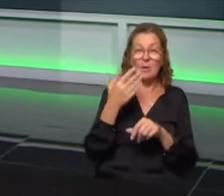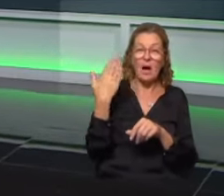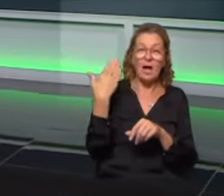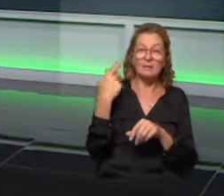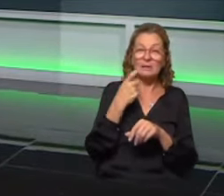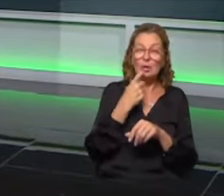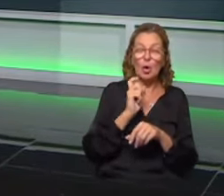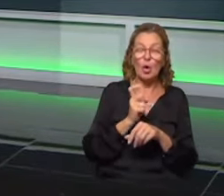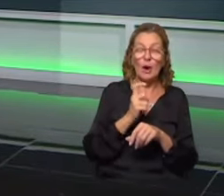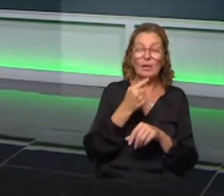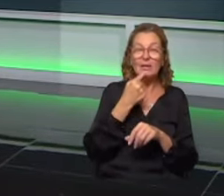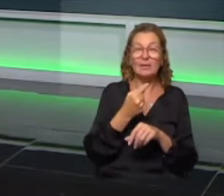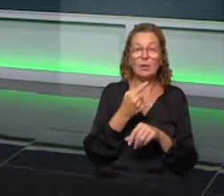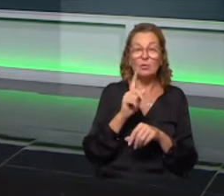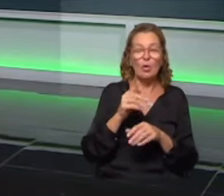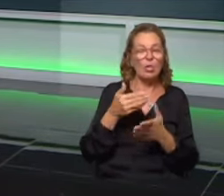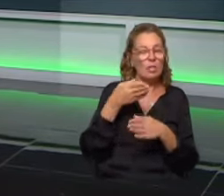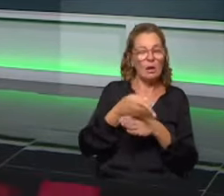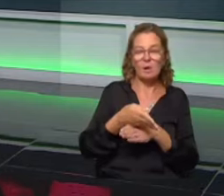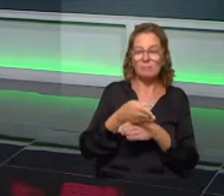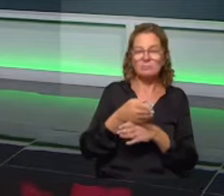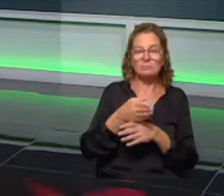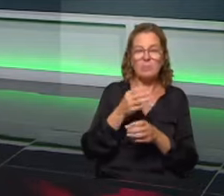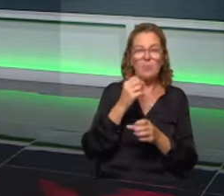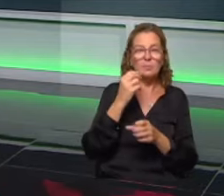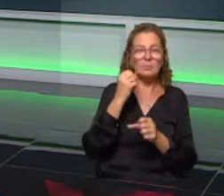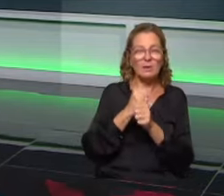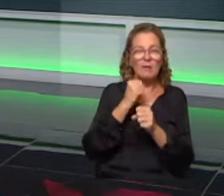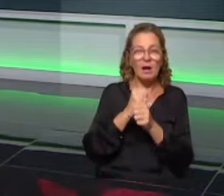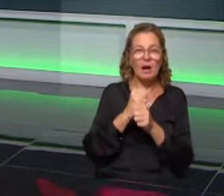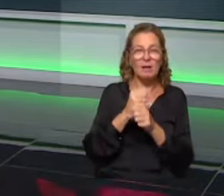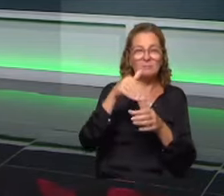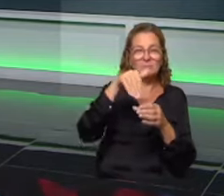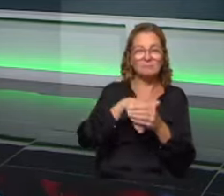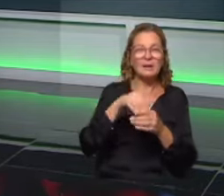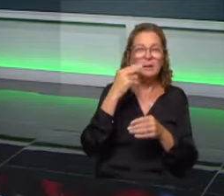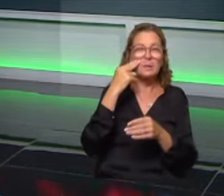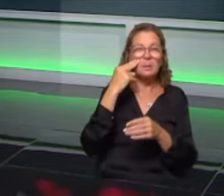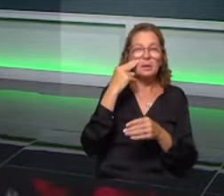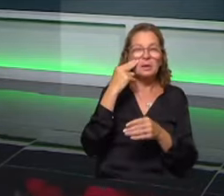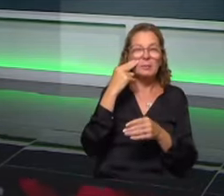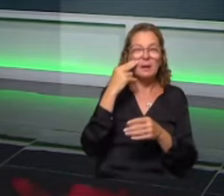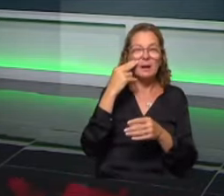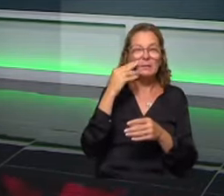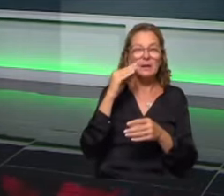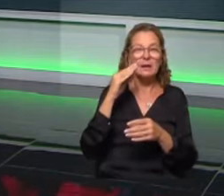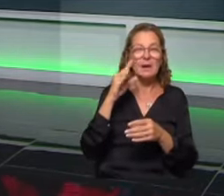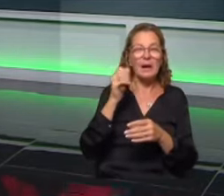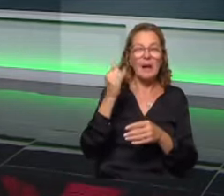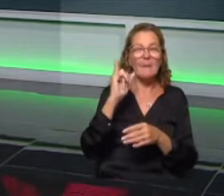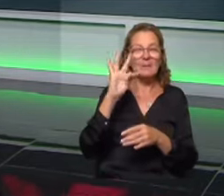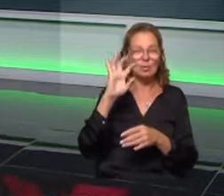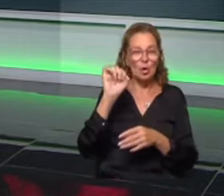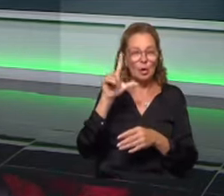en Colorado, que fue la decisión de no dejarlo participar a raíz justamente de su involucramiento en la toma del Capitolio,